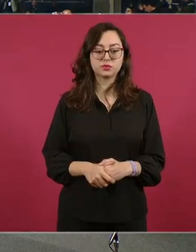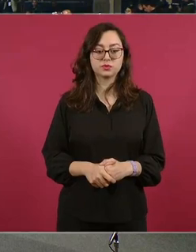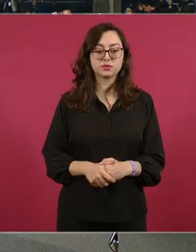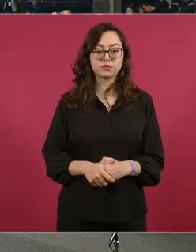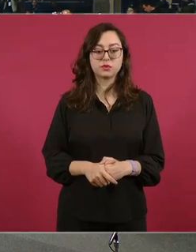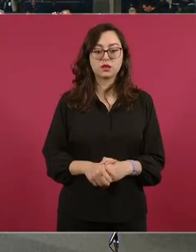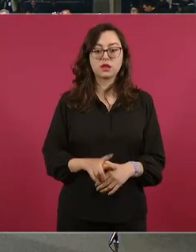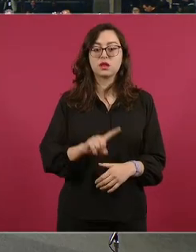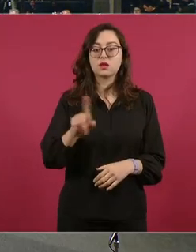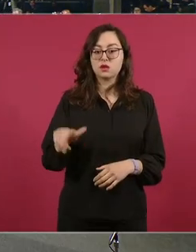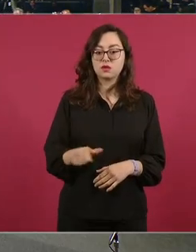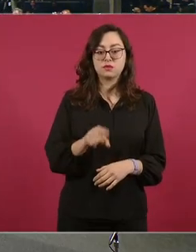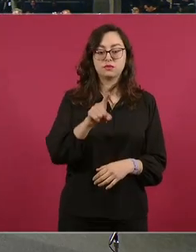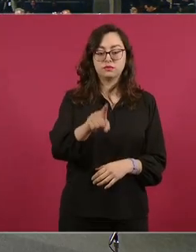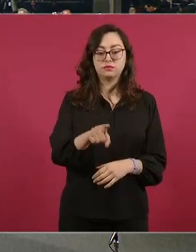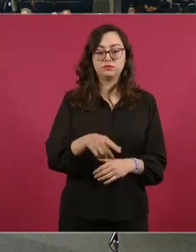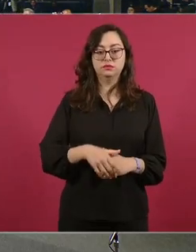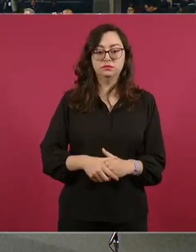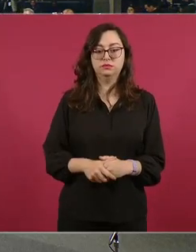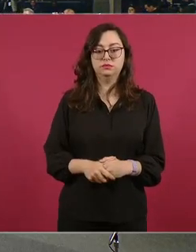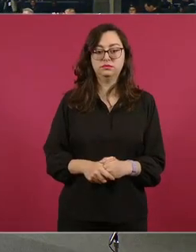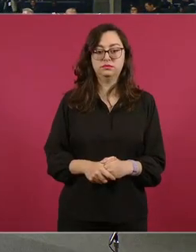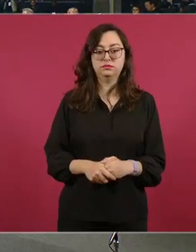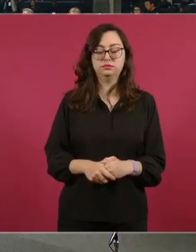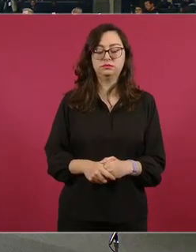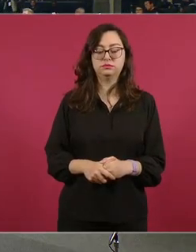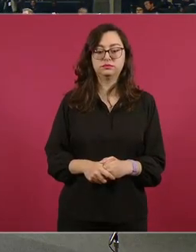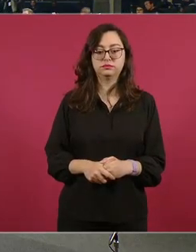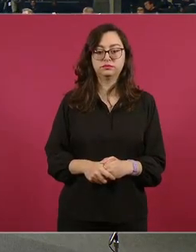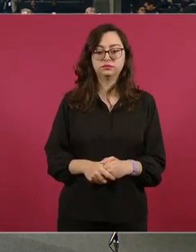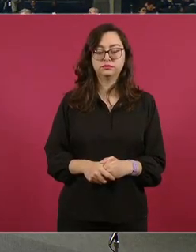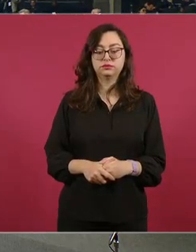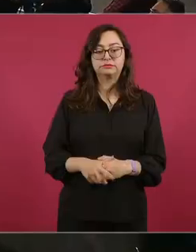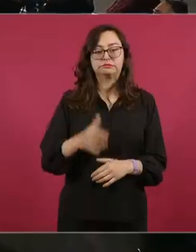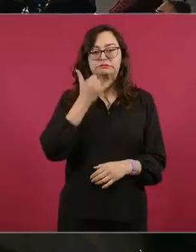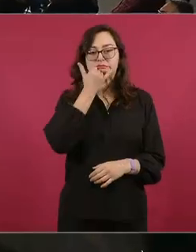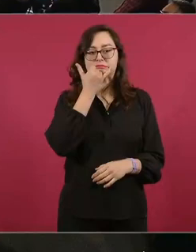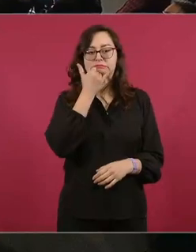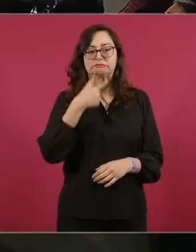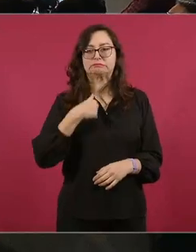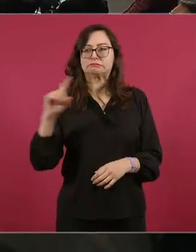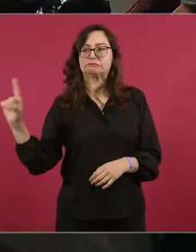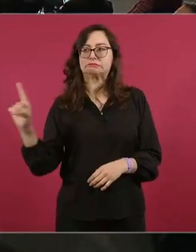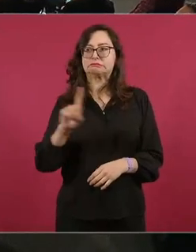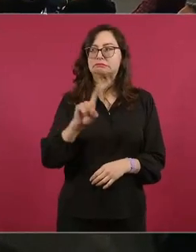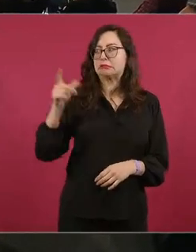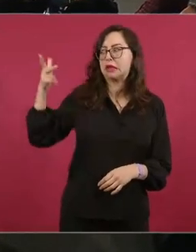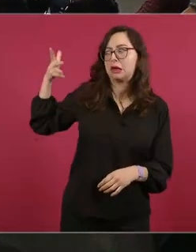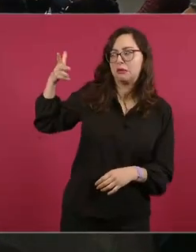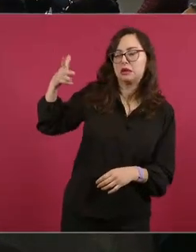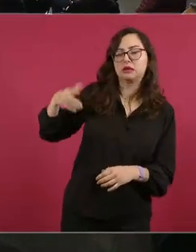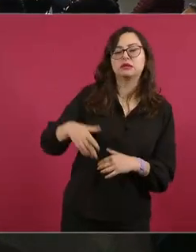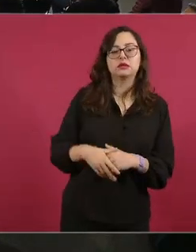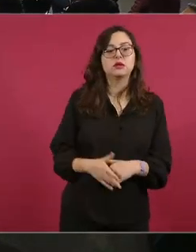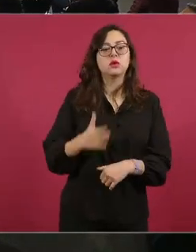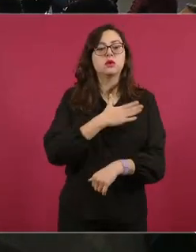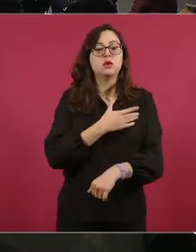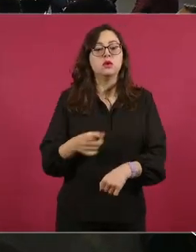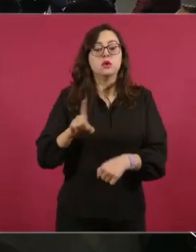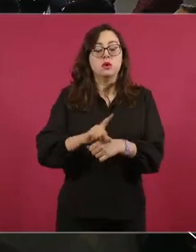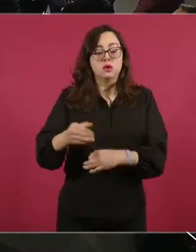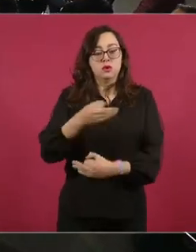luego nos vamos acá. Me paso para acá para evitar el tiro de las cámaras. Buenos días, señor presidente. Buenos días a todos los que presentes